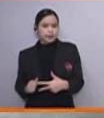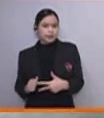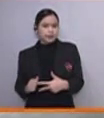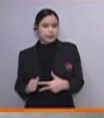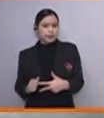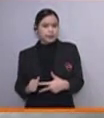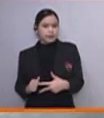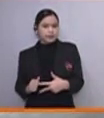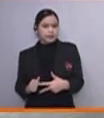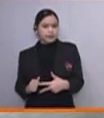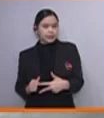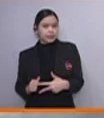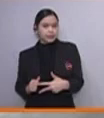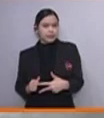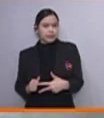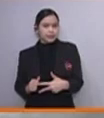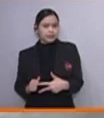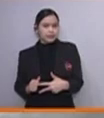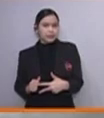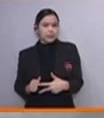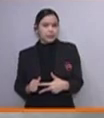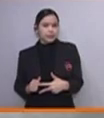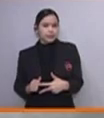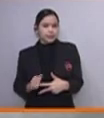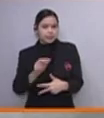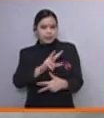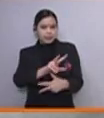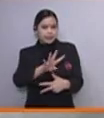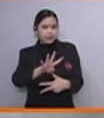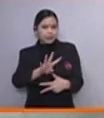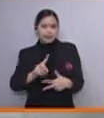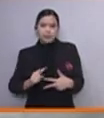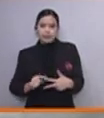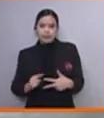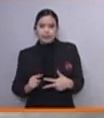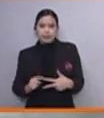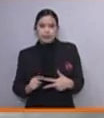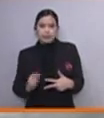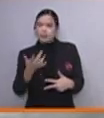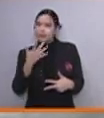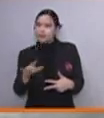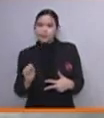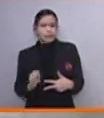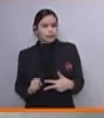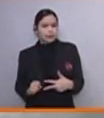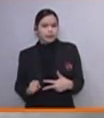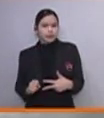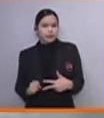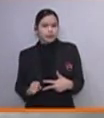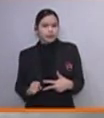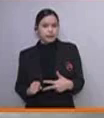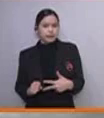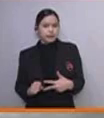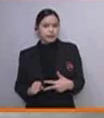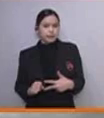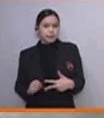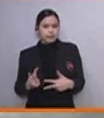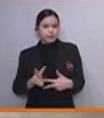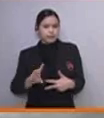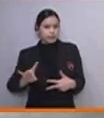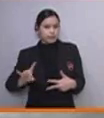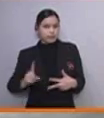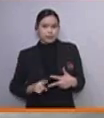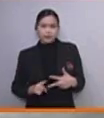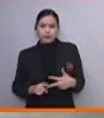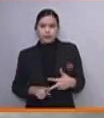el primer número ganador es el 34. Segundo número ganador, suerte. Y este es el 28.